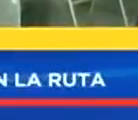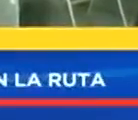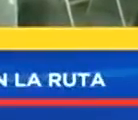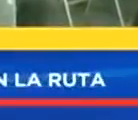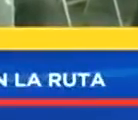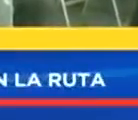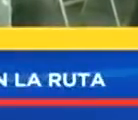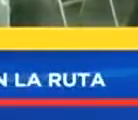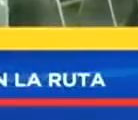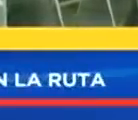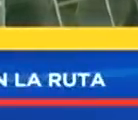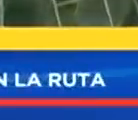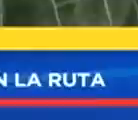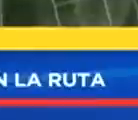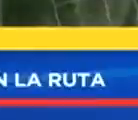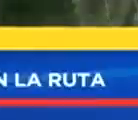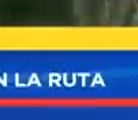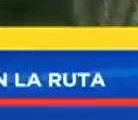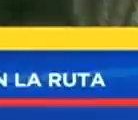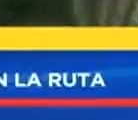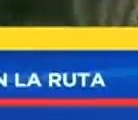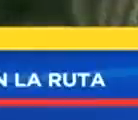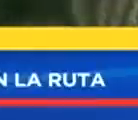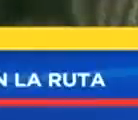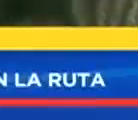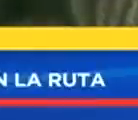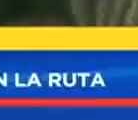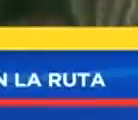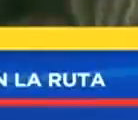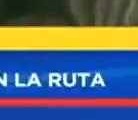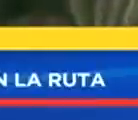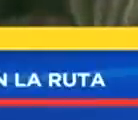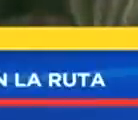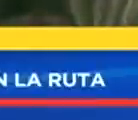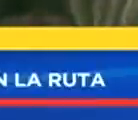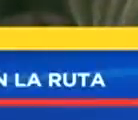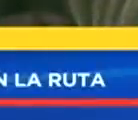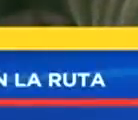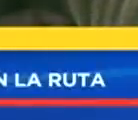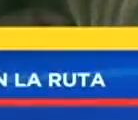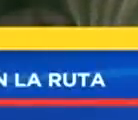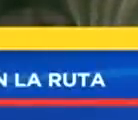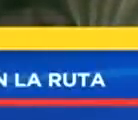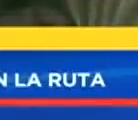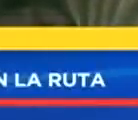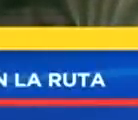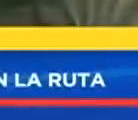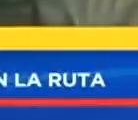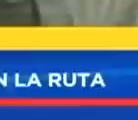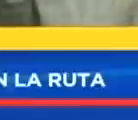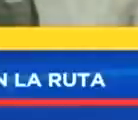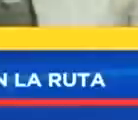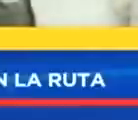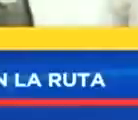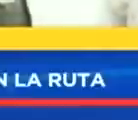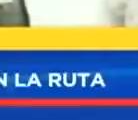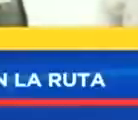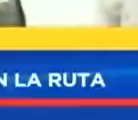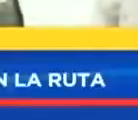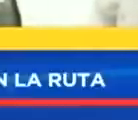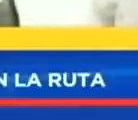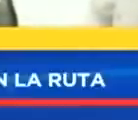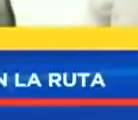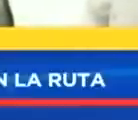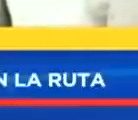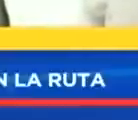profundos del patriotismo, del bolivarianismo del siglo XXI, del